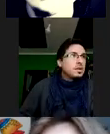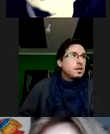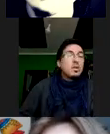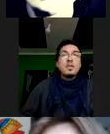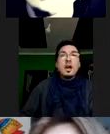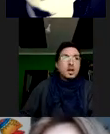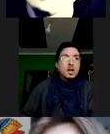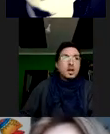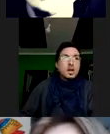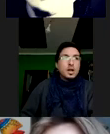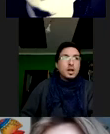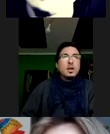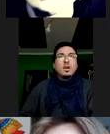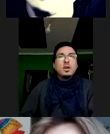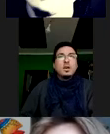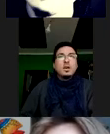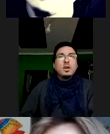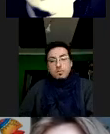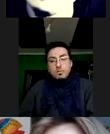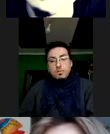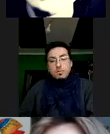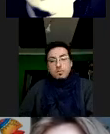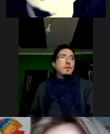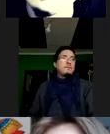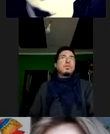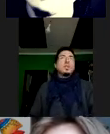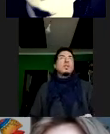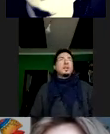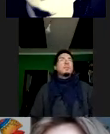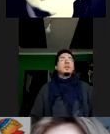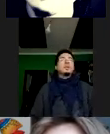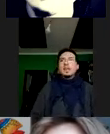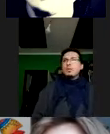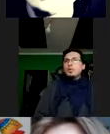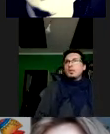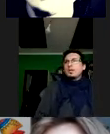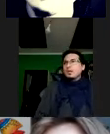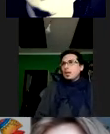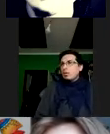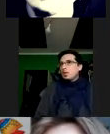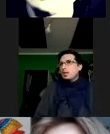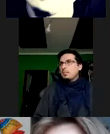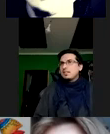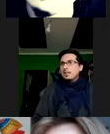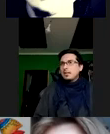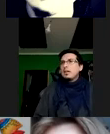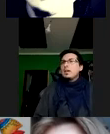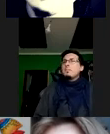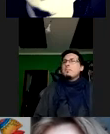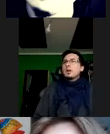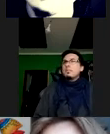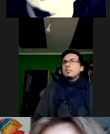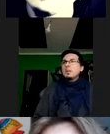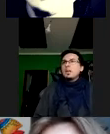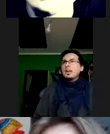palabras, chiquillos, desde ahora, ¿ya? ¿Qué es un plano de elevación? Ustedes van a responder. Cada uno de ustedes, cada uno de los que está presente,